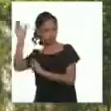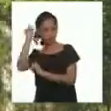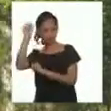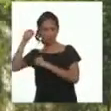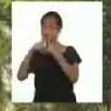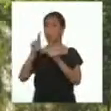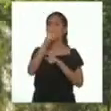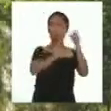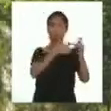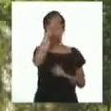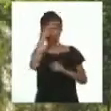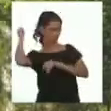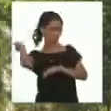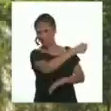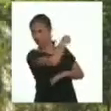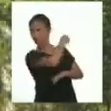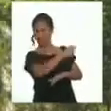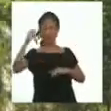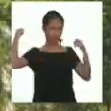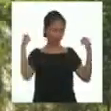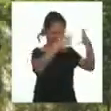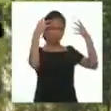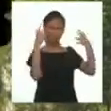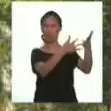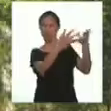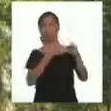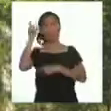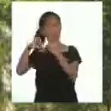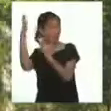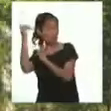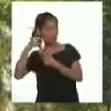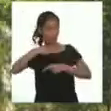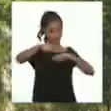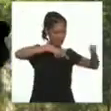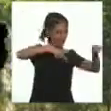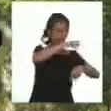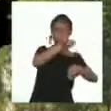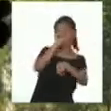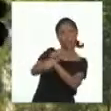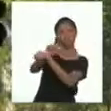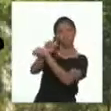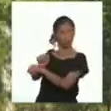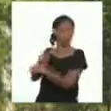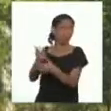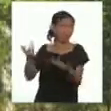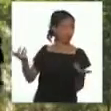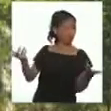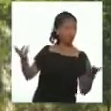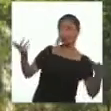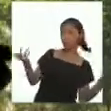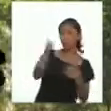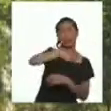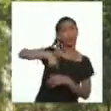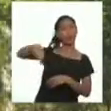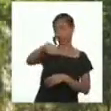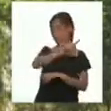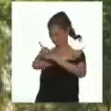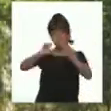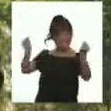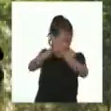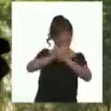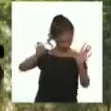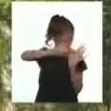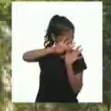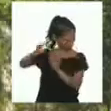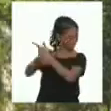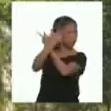sufrían discriminación y abuso por parte de las autoridades españolas. Por ello, buscaron el momento